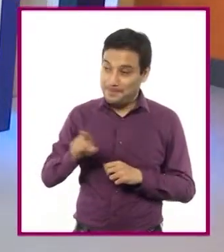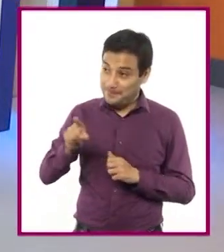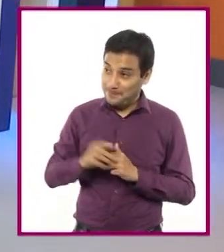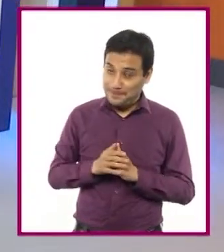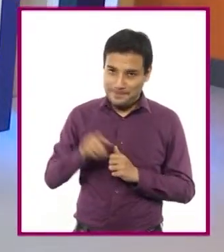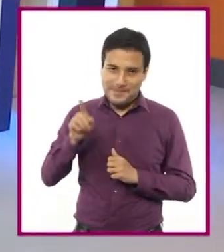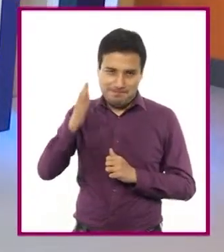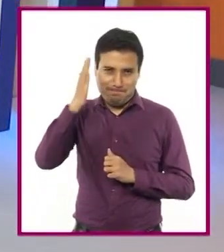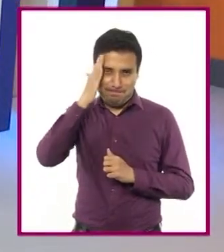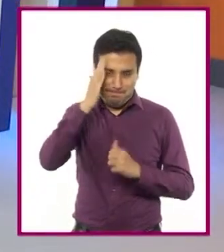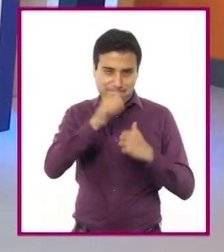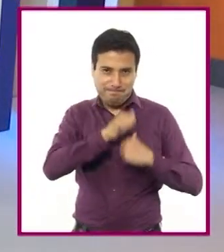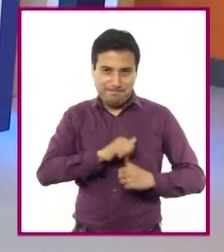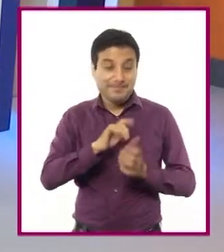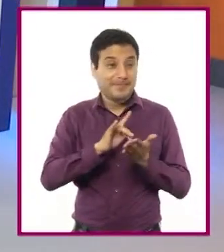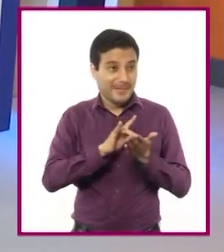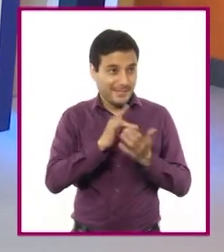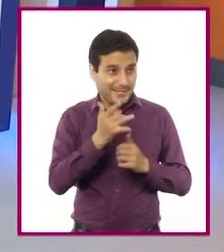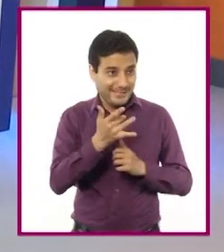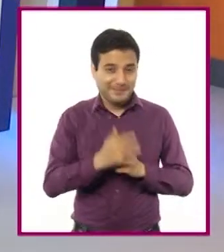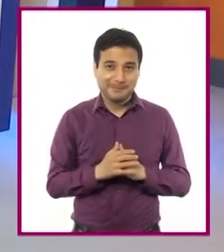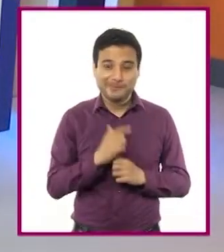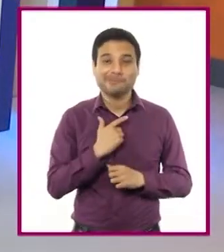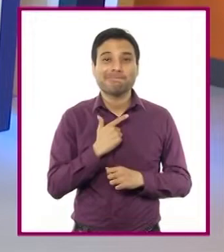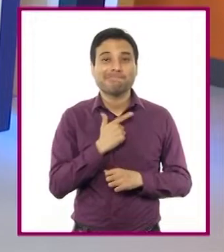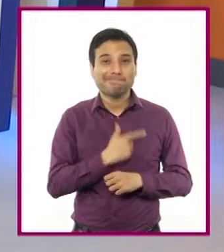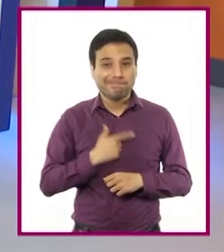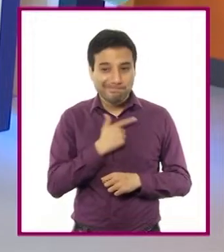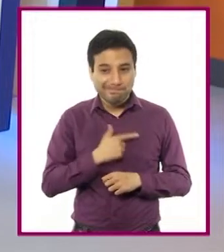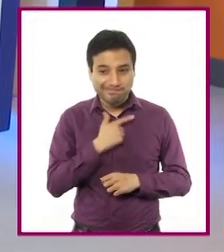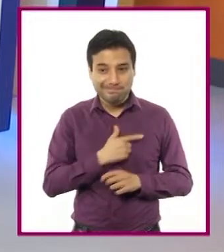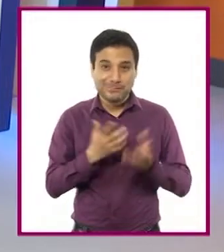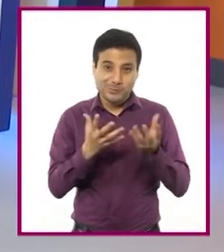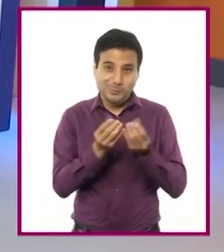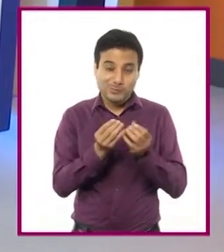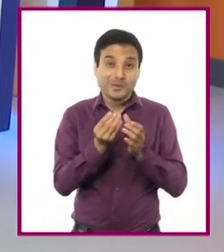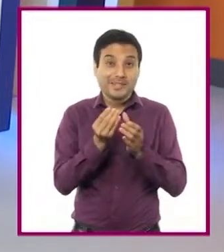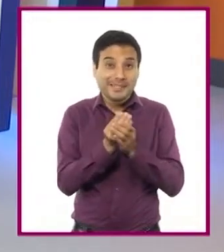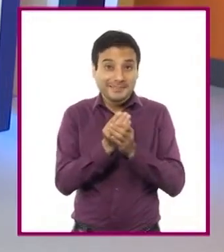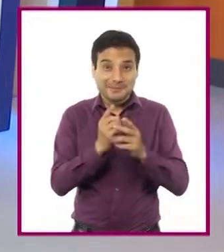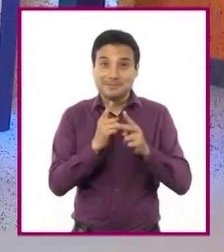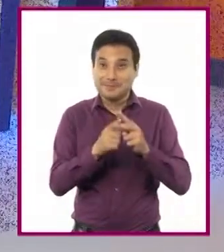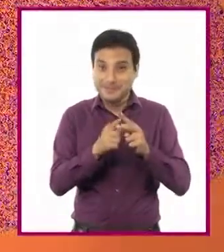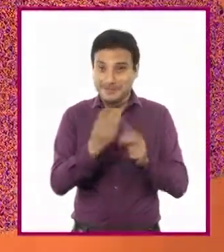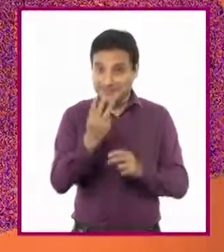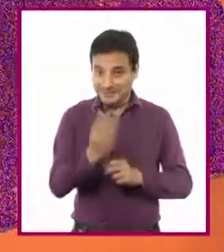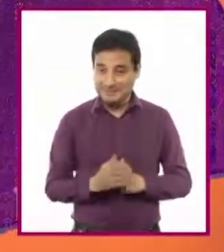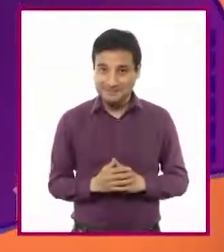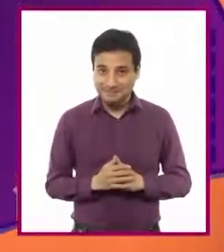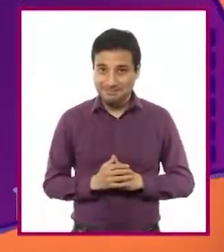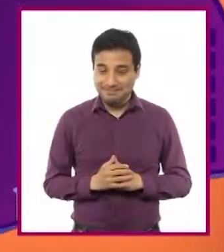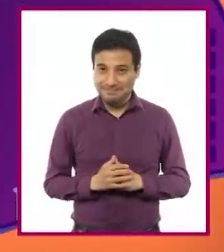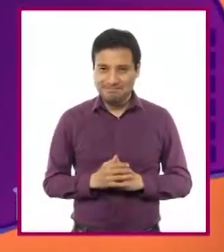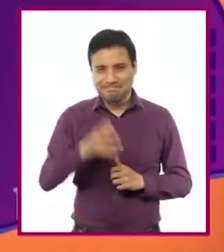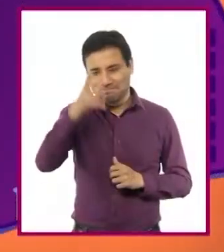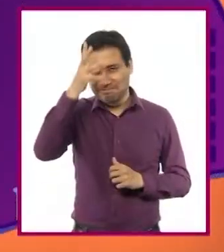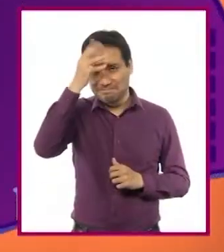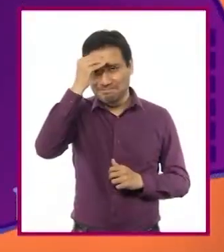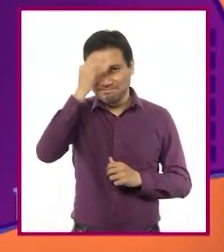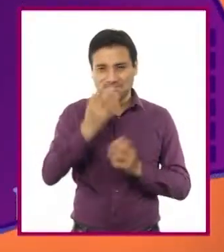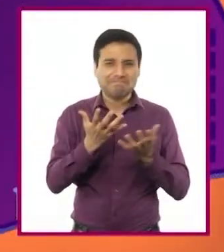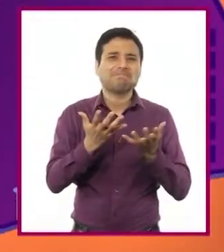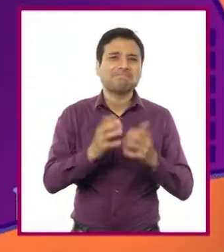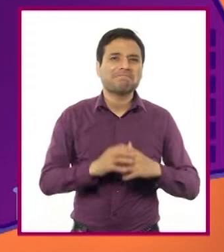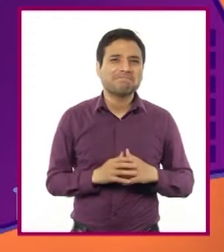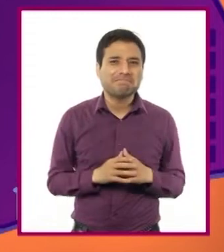sesión. Gracias, Leslie. Es un gusto trabajar con ustedes en la asignatura de Matemáticas 3. El aprendizaje esperado de la